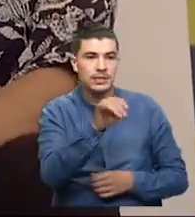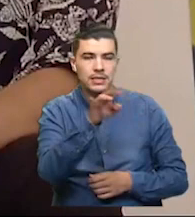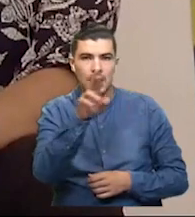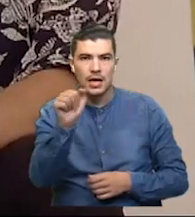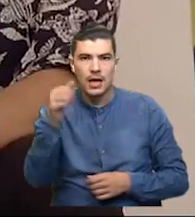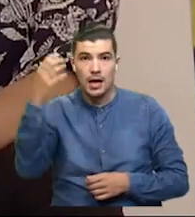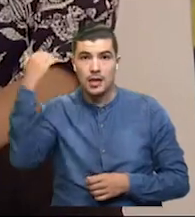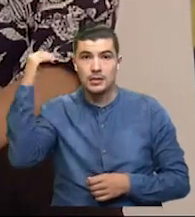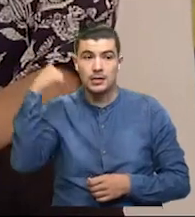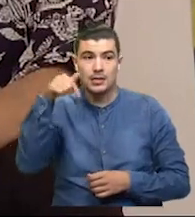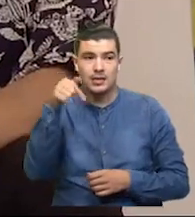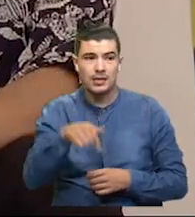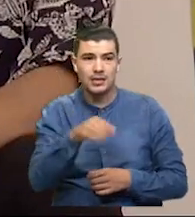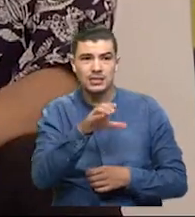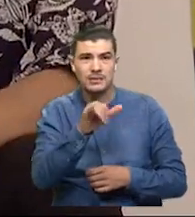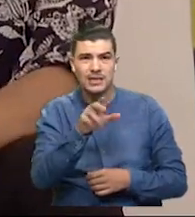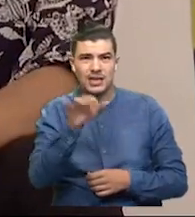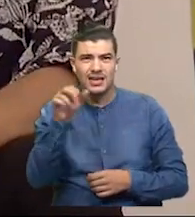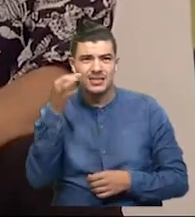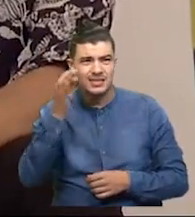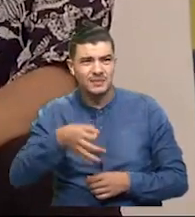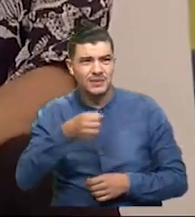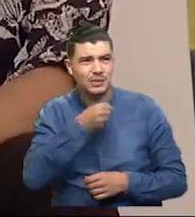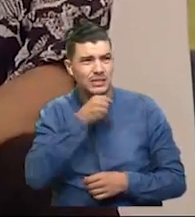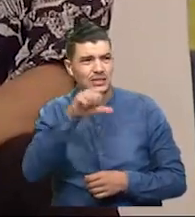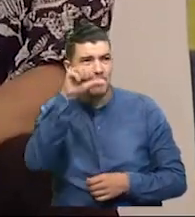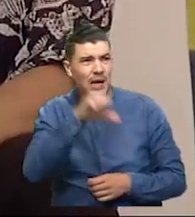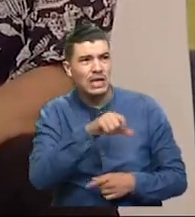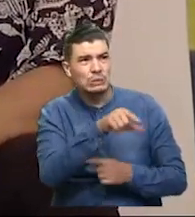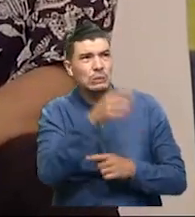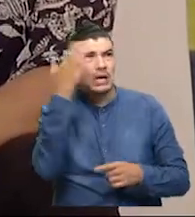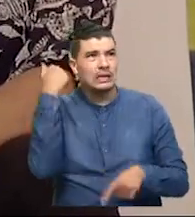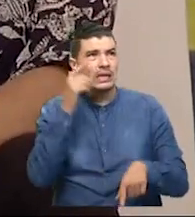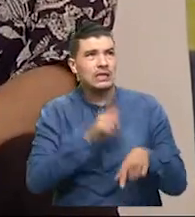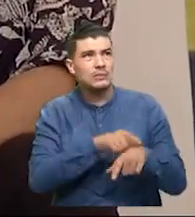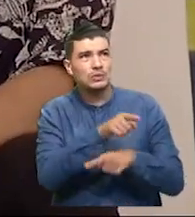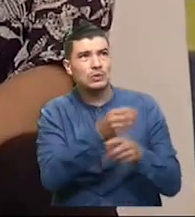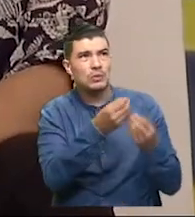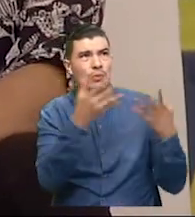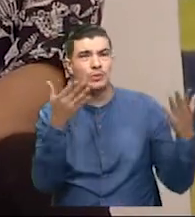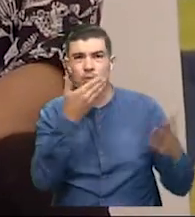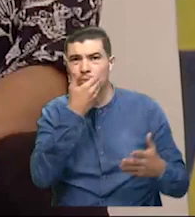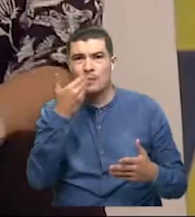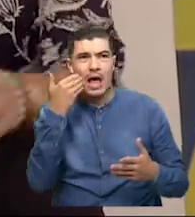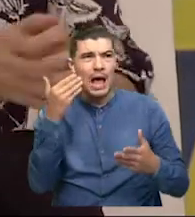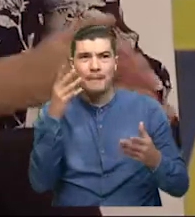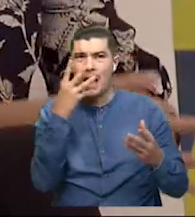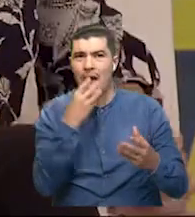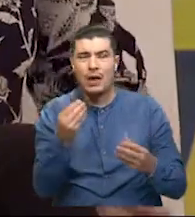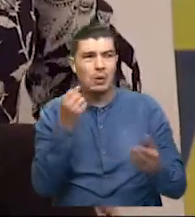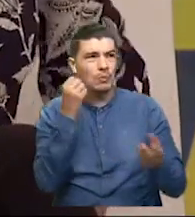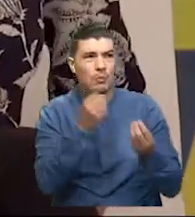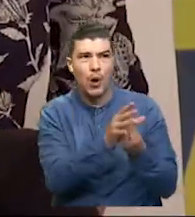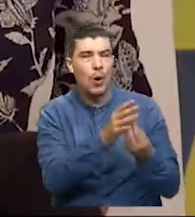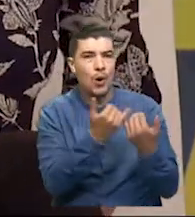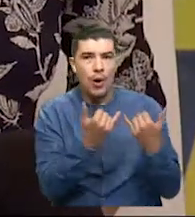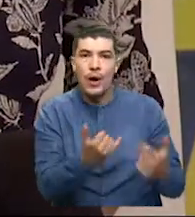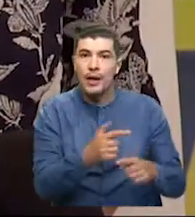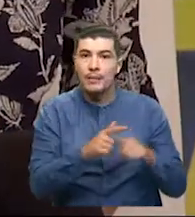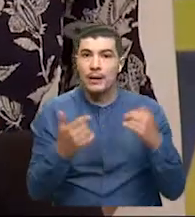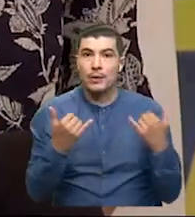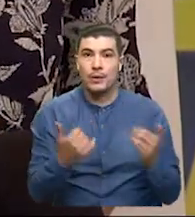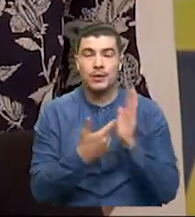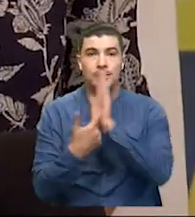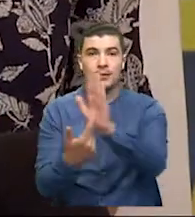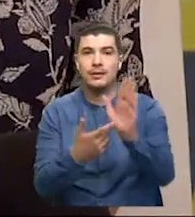Antiguamente, pues, Cimitarra no se veía sino noticias malas, que en su época azotada por la guerrilla, después por los paramilitares, violencia. Hoy